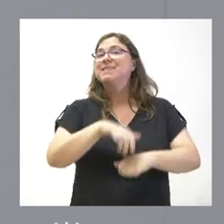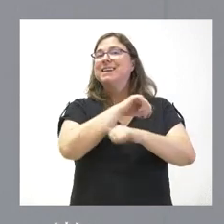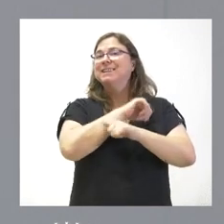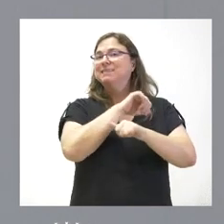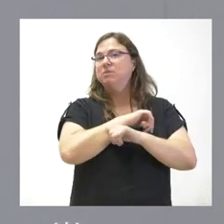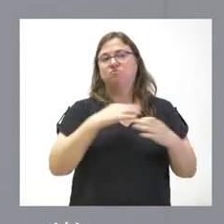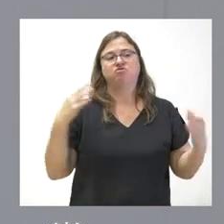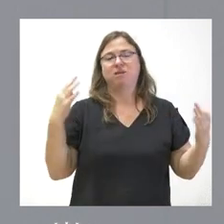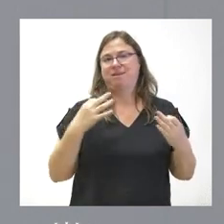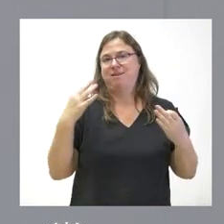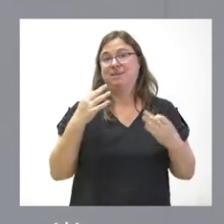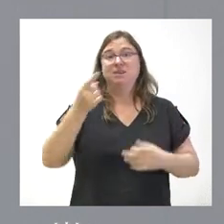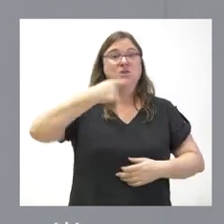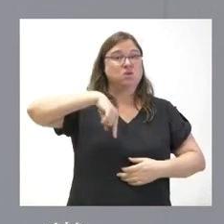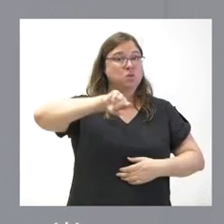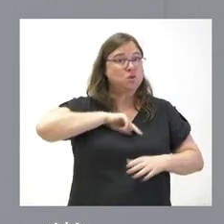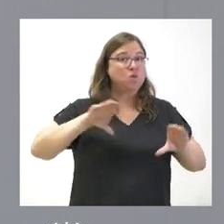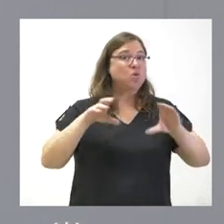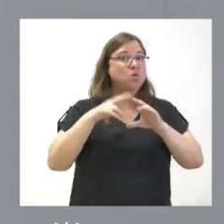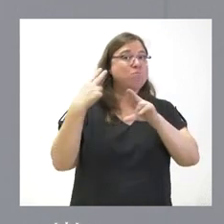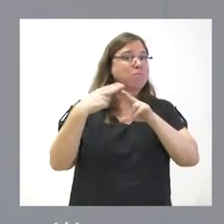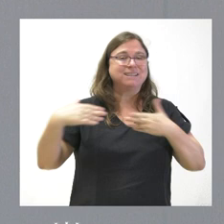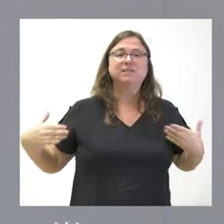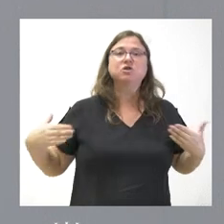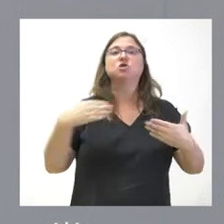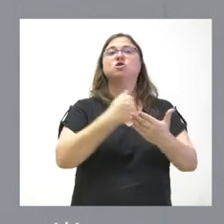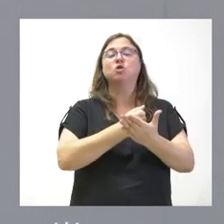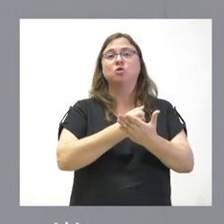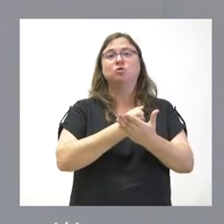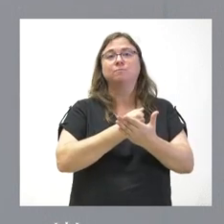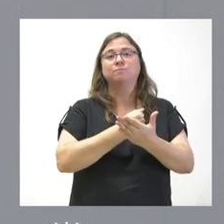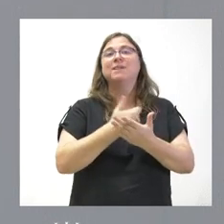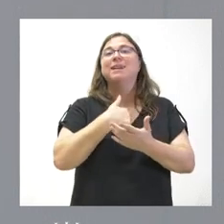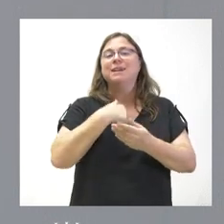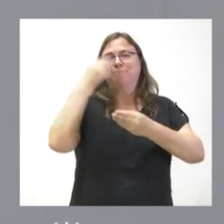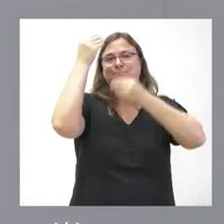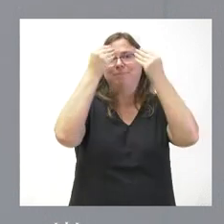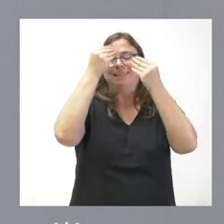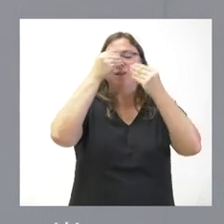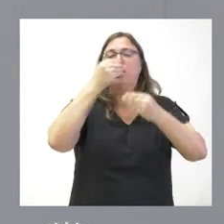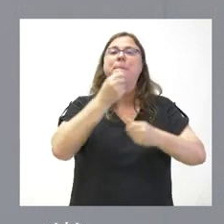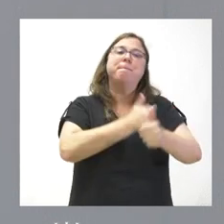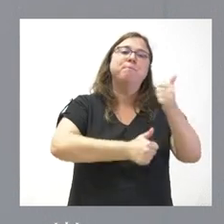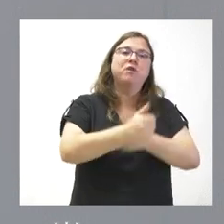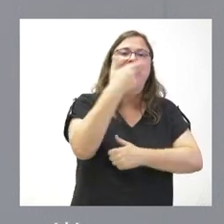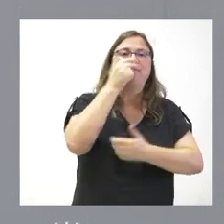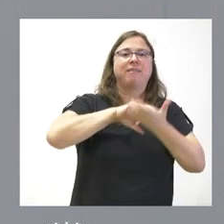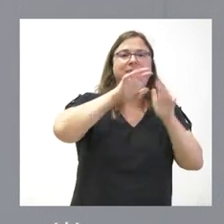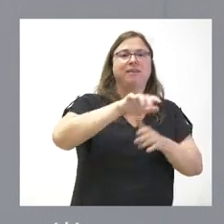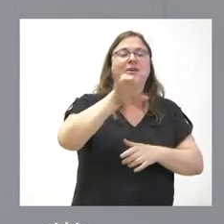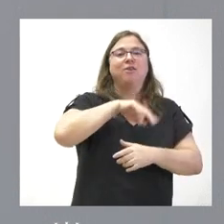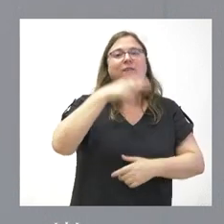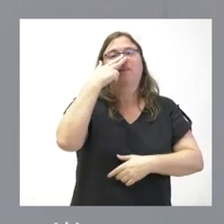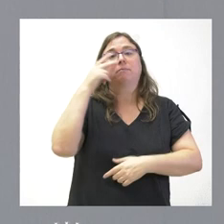definitiva es que todos los partidos políticos a la hora de decidir su posición sobre esta bajada de impuestos lo hagan desde el interés de Castilla y león nunca pensando en